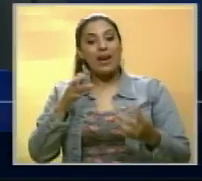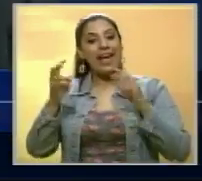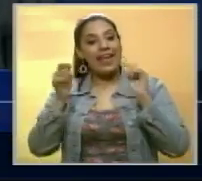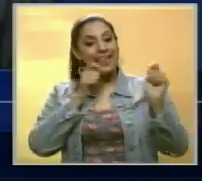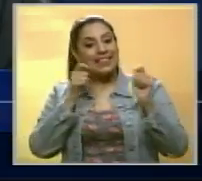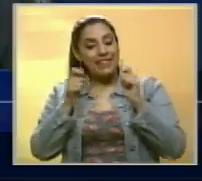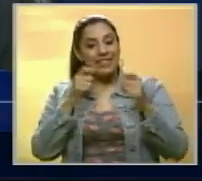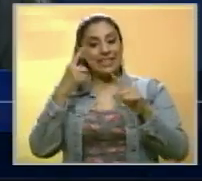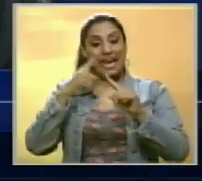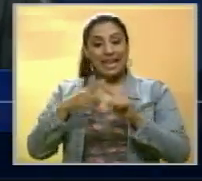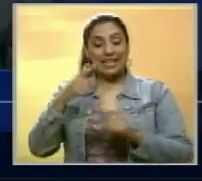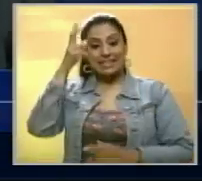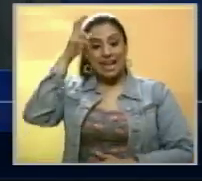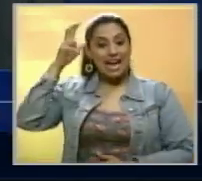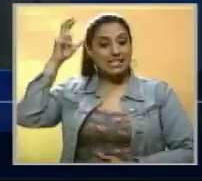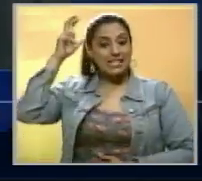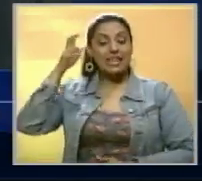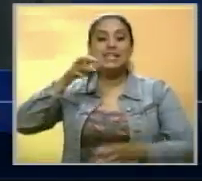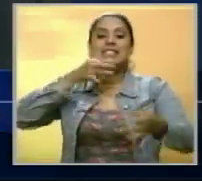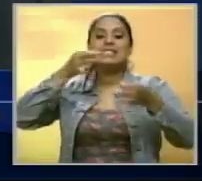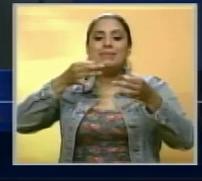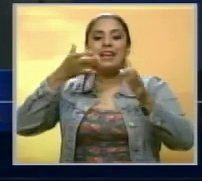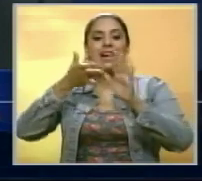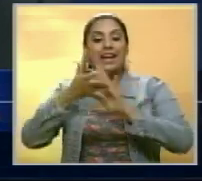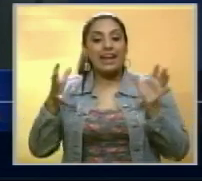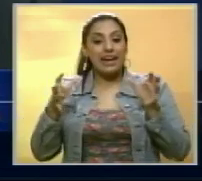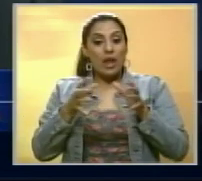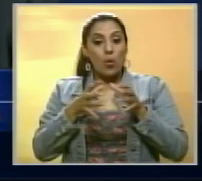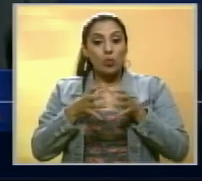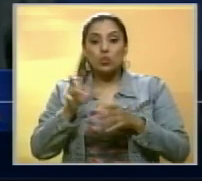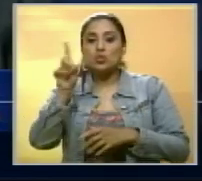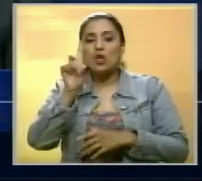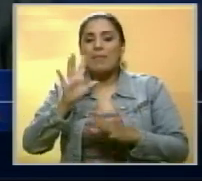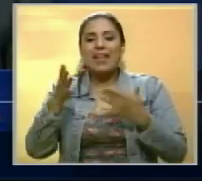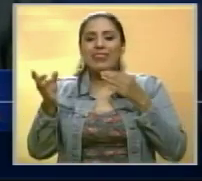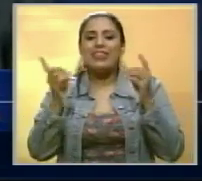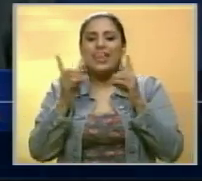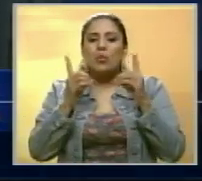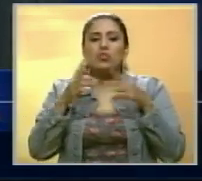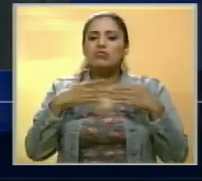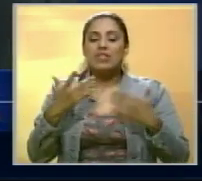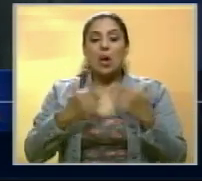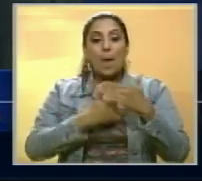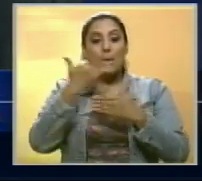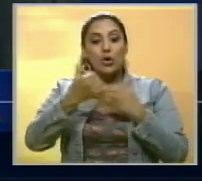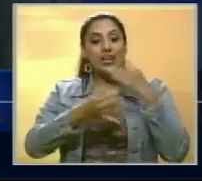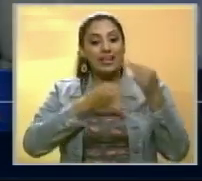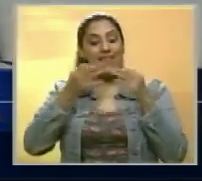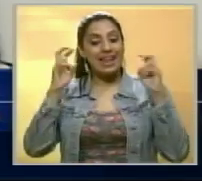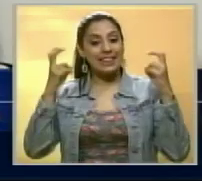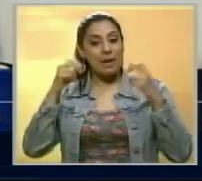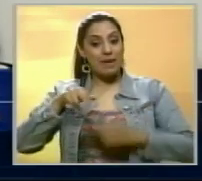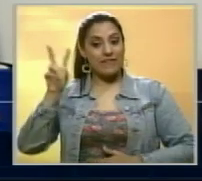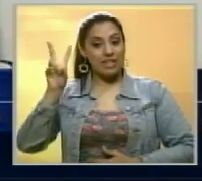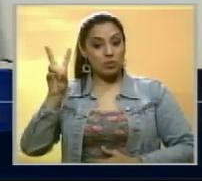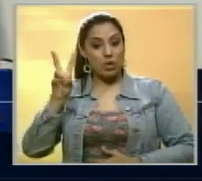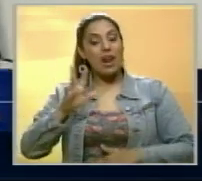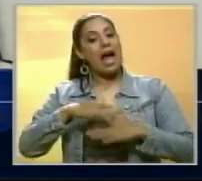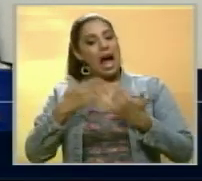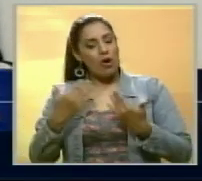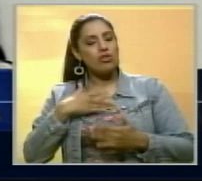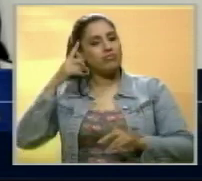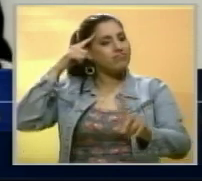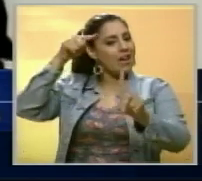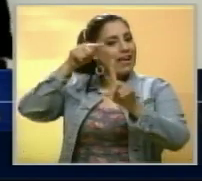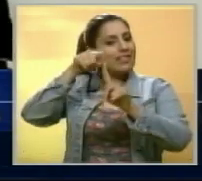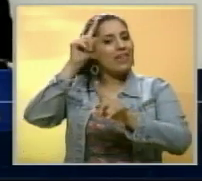entrevista, el ex canciller uruguayo expresó que durante la reunión solo se discutió un proyecto de declaración sobre el tema venezolano, por lo que aspira